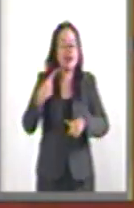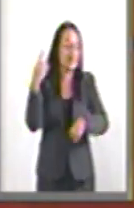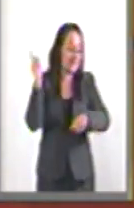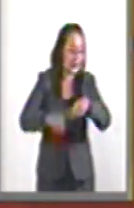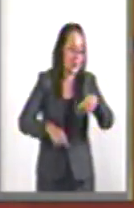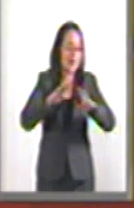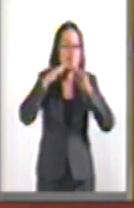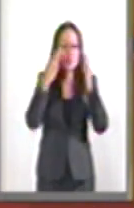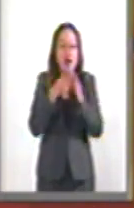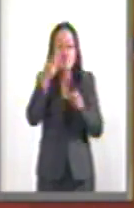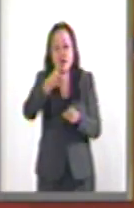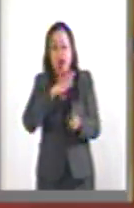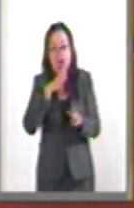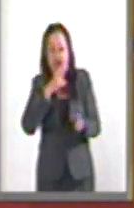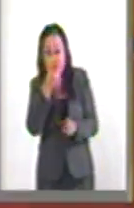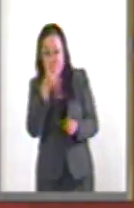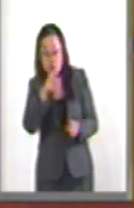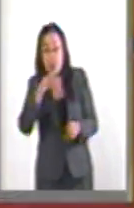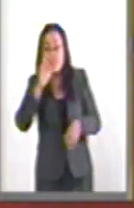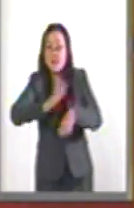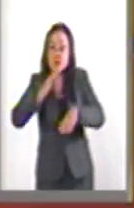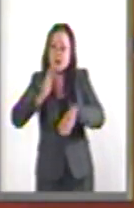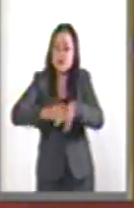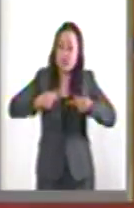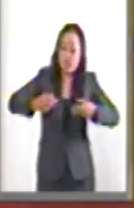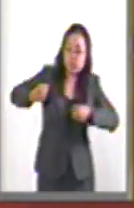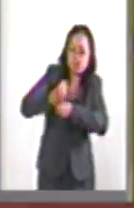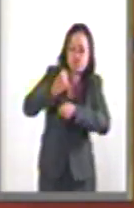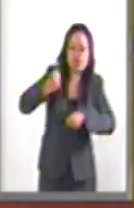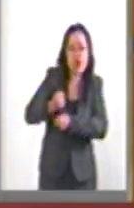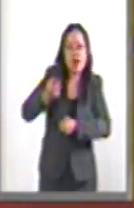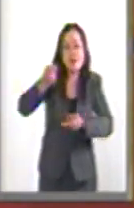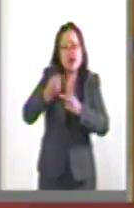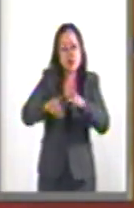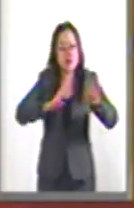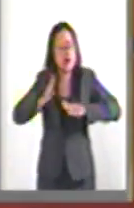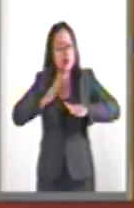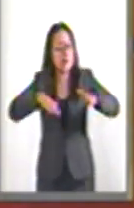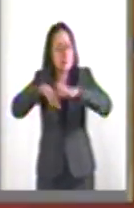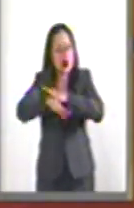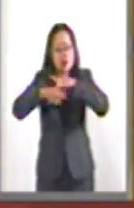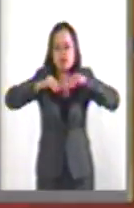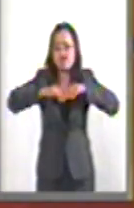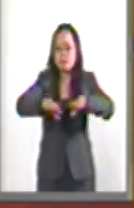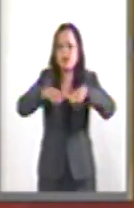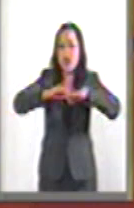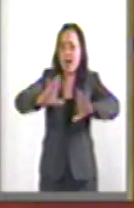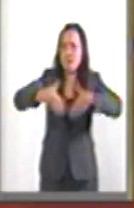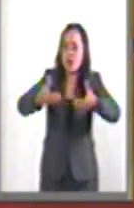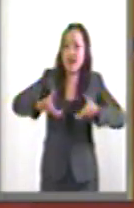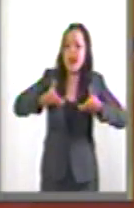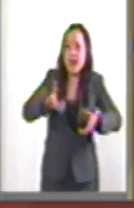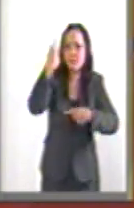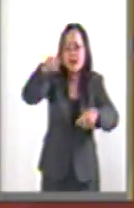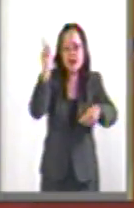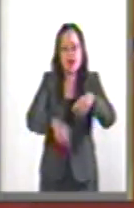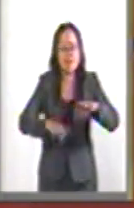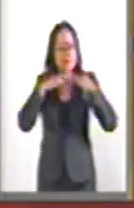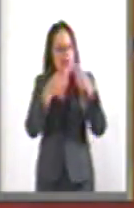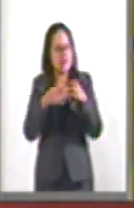la violencia y los casos de tortura al ingresar las fuerzas militares a las calles para combatir el